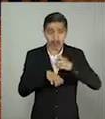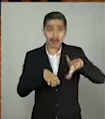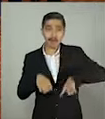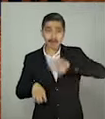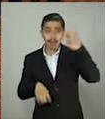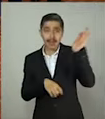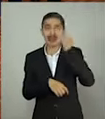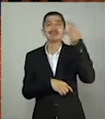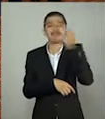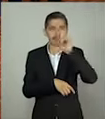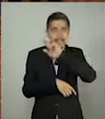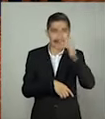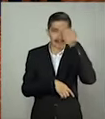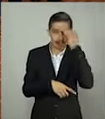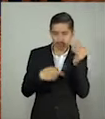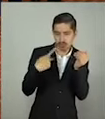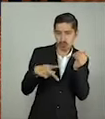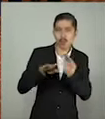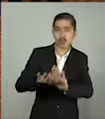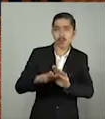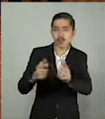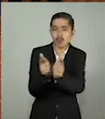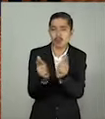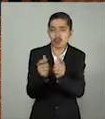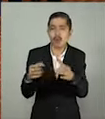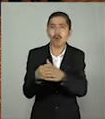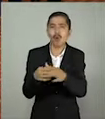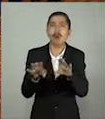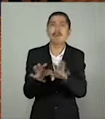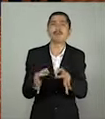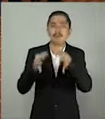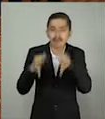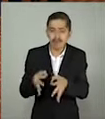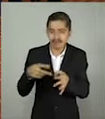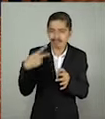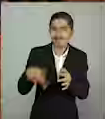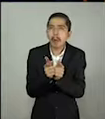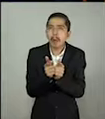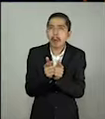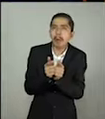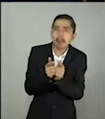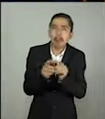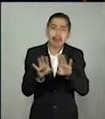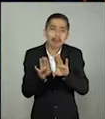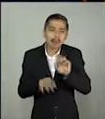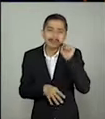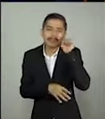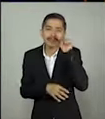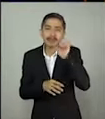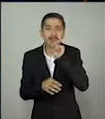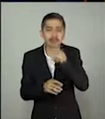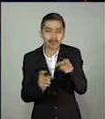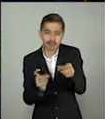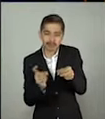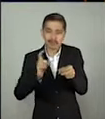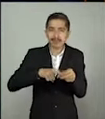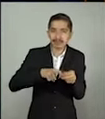federal reconozca a su grupo de manera oficial como un grupo sindical adicional,